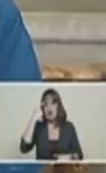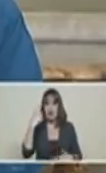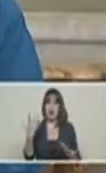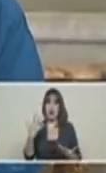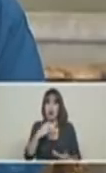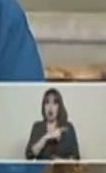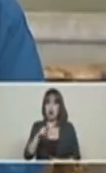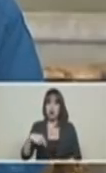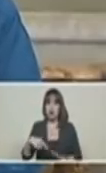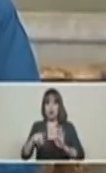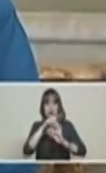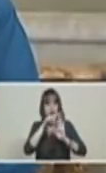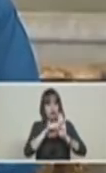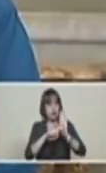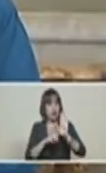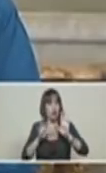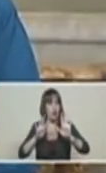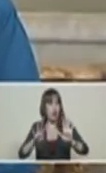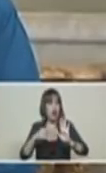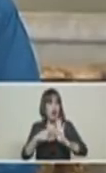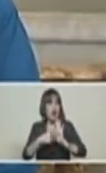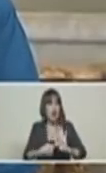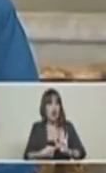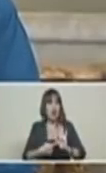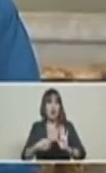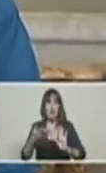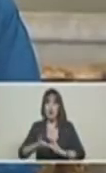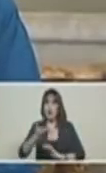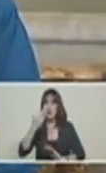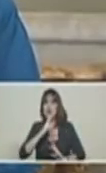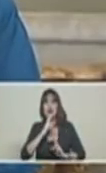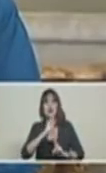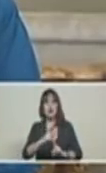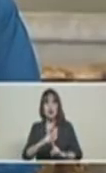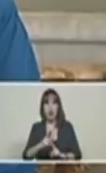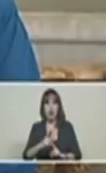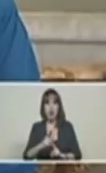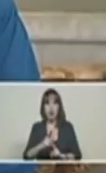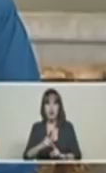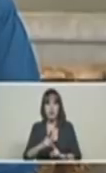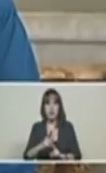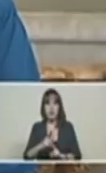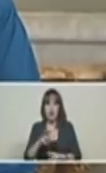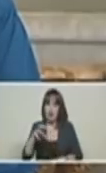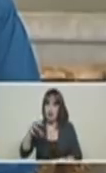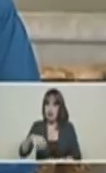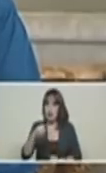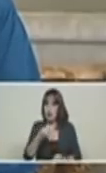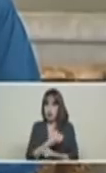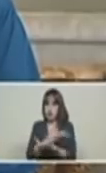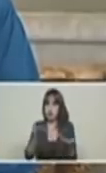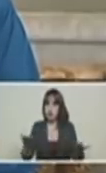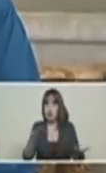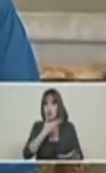novena línea es vital. La novena línea es el resultado del estado de bienestar